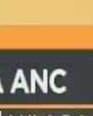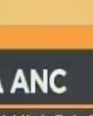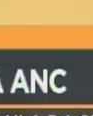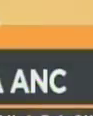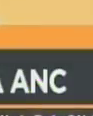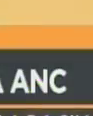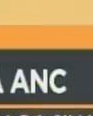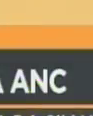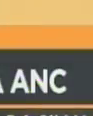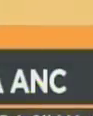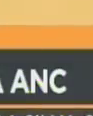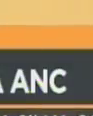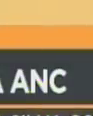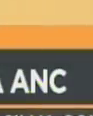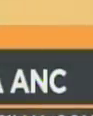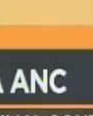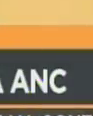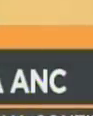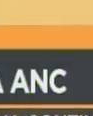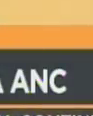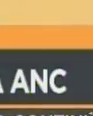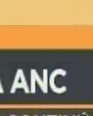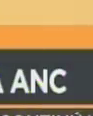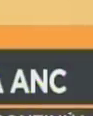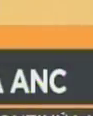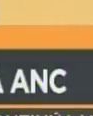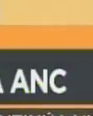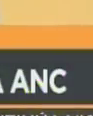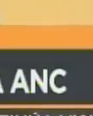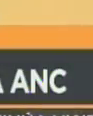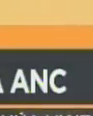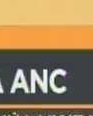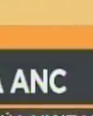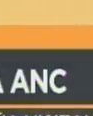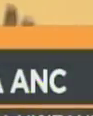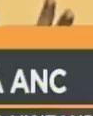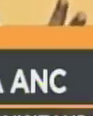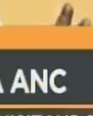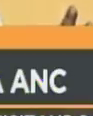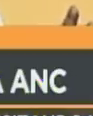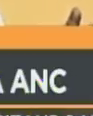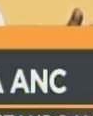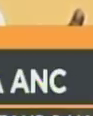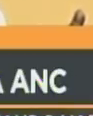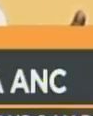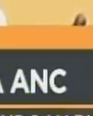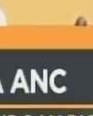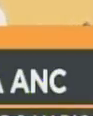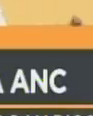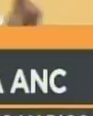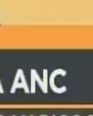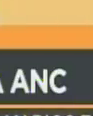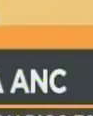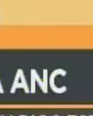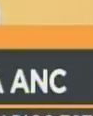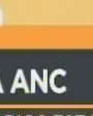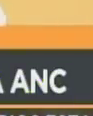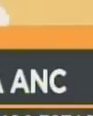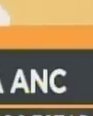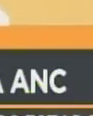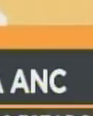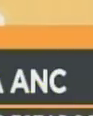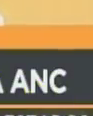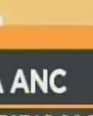varios títulos y capítulos. Bueno, el presidente nos ha pedido que un capítulo sea dedicado a la juventud. Ahí vamos a concentrar